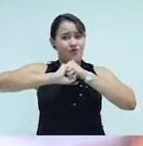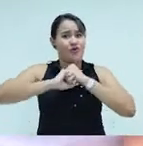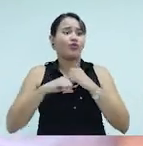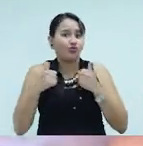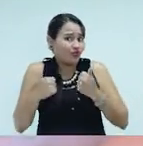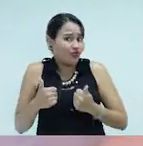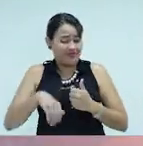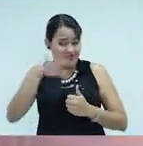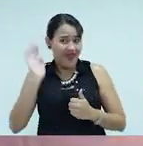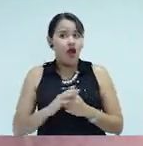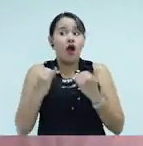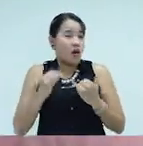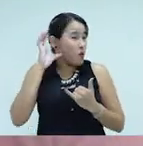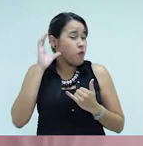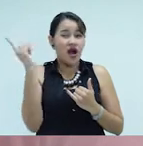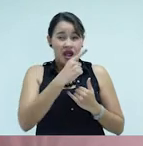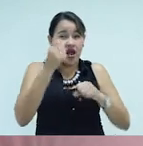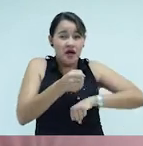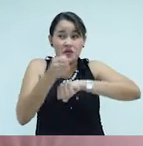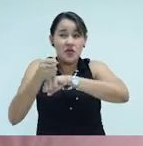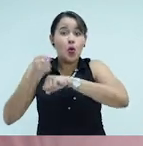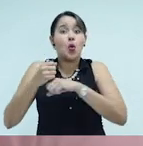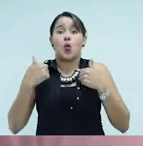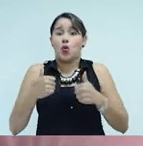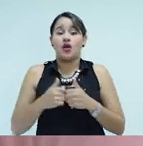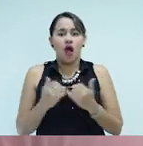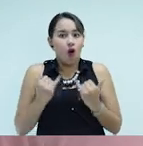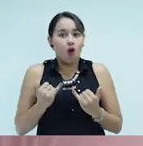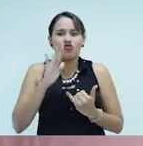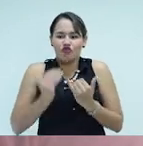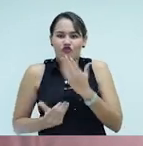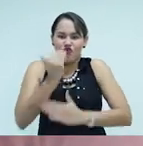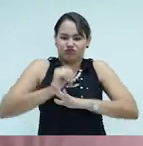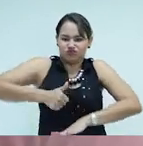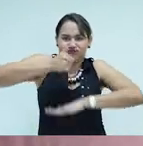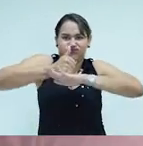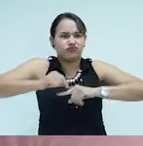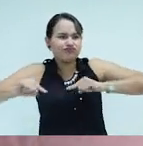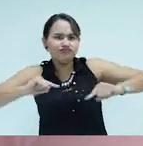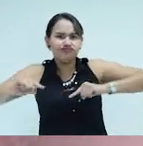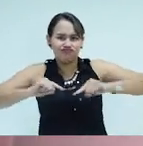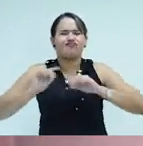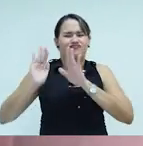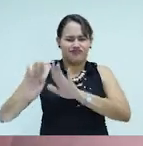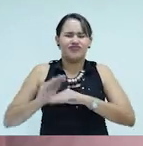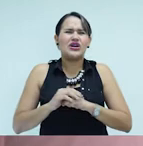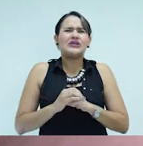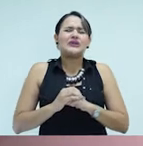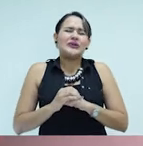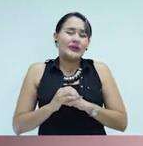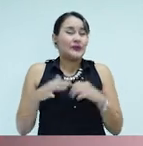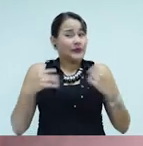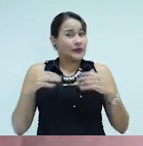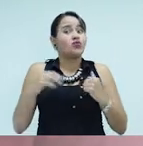ejemplo, a partir de esta nueva gerencia y esta nueva gestión que está empezando con el rector, es muy bueno